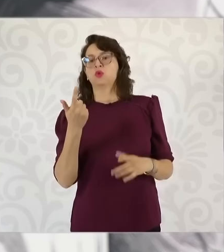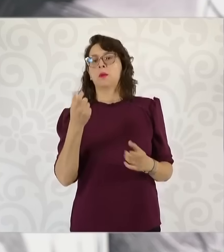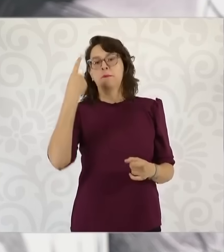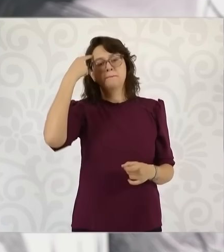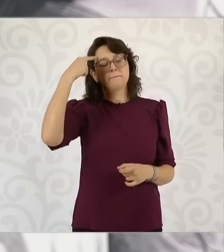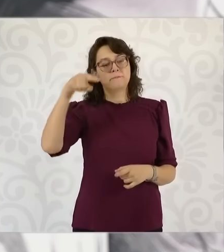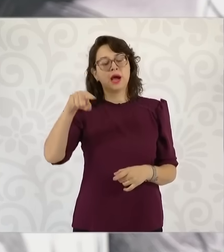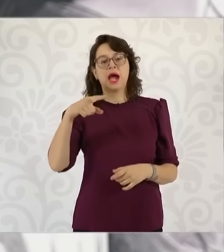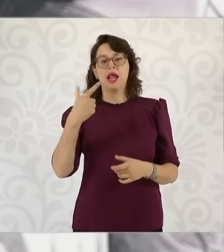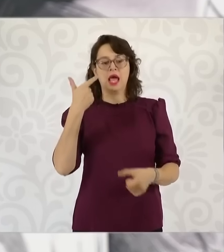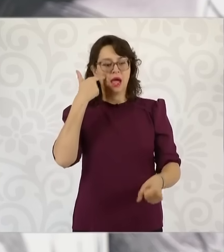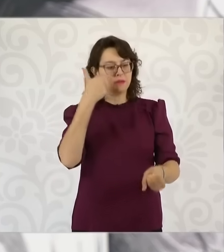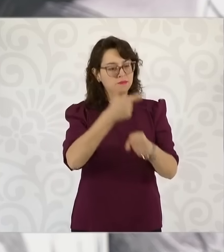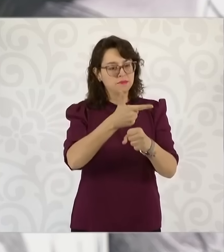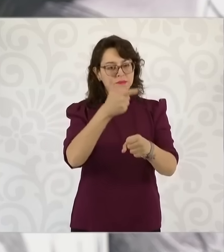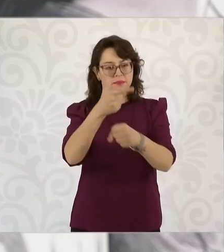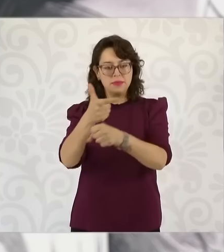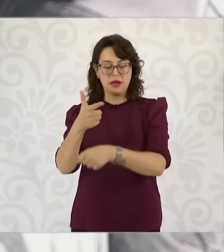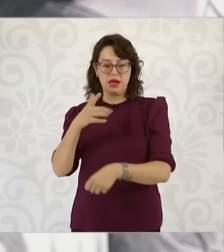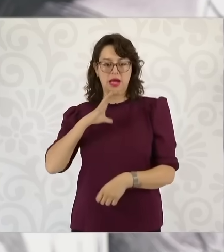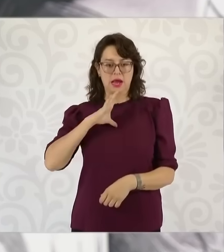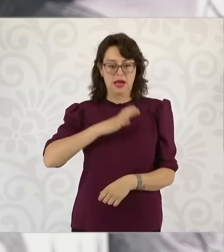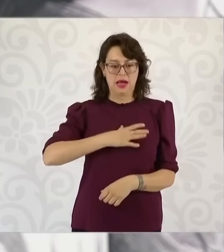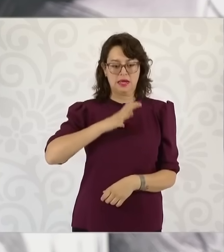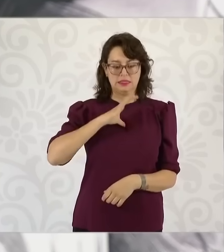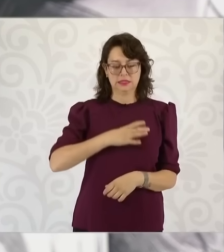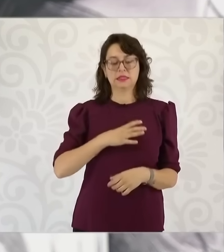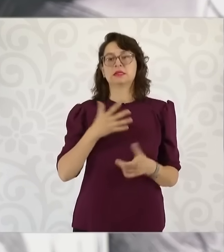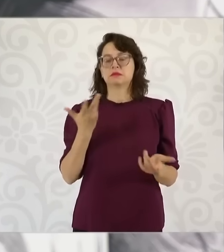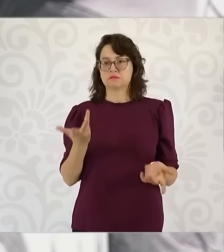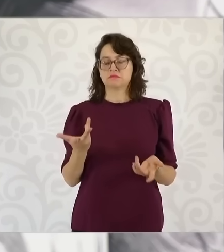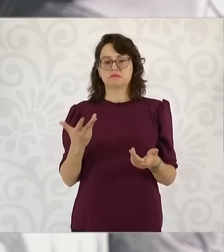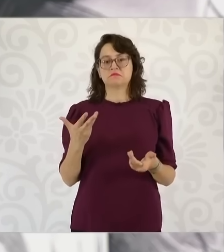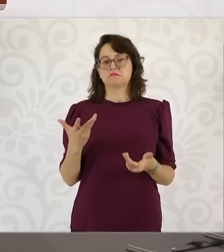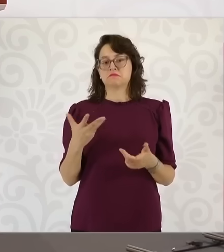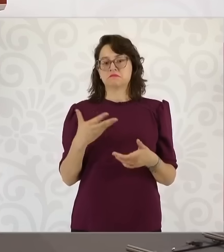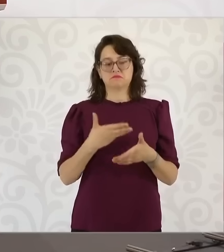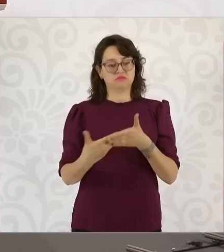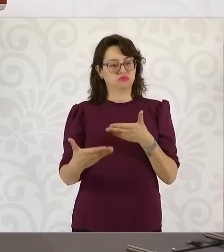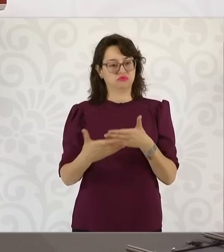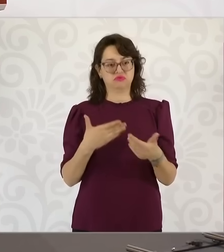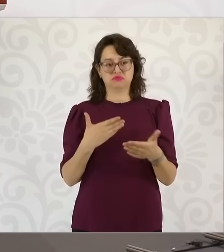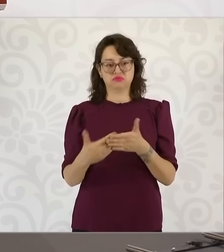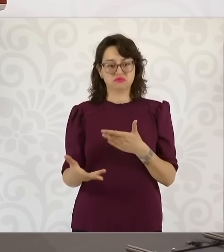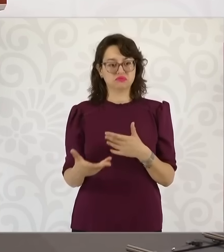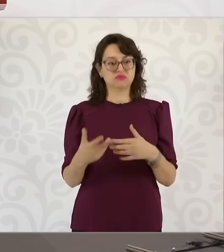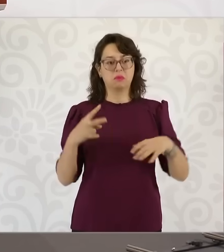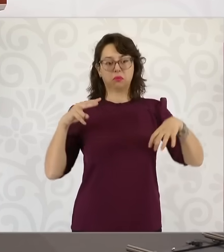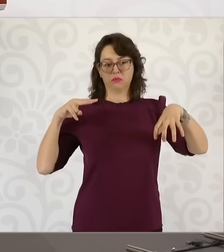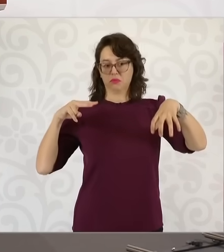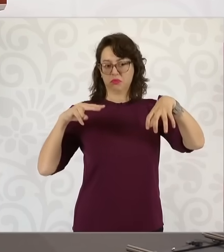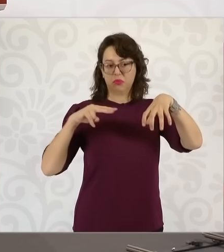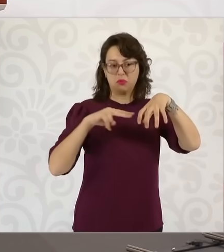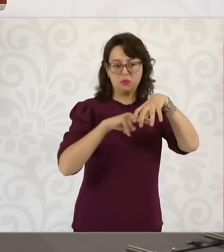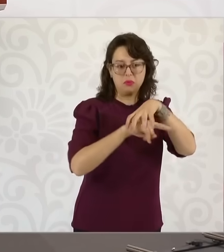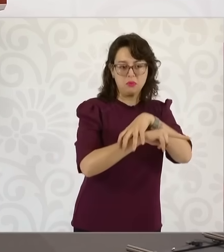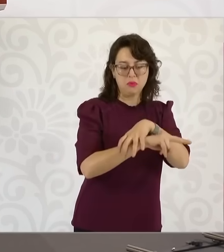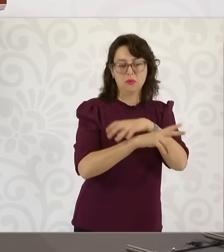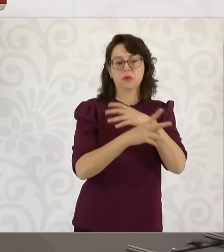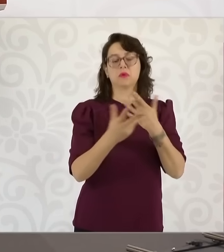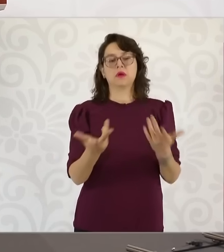para diagnóstico de cáncer, combate al cáncer, equipos de resonancia magnética, unidad